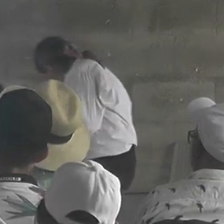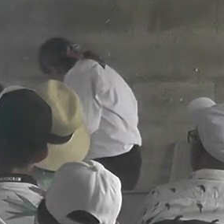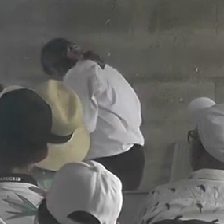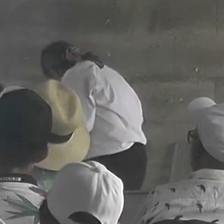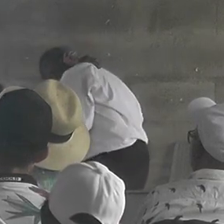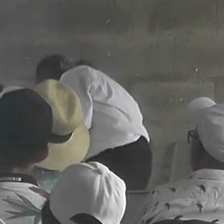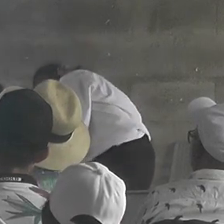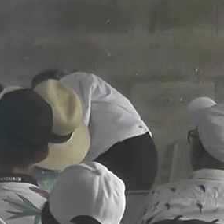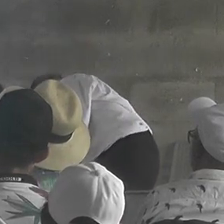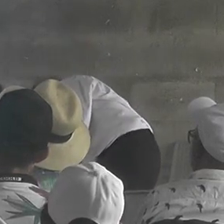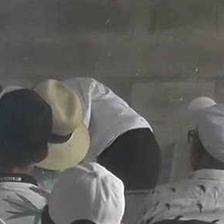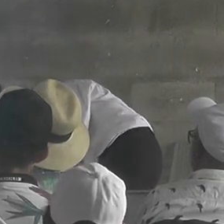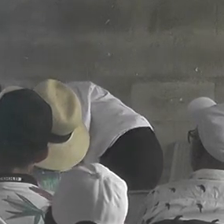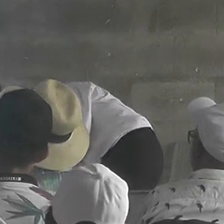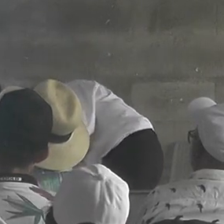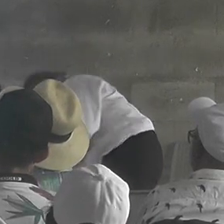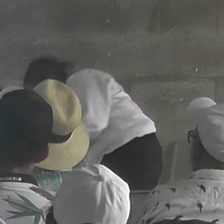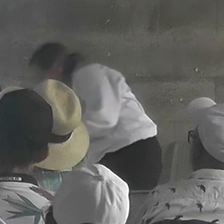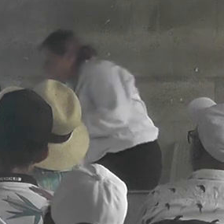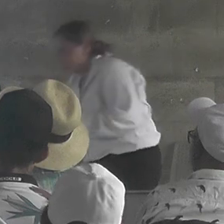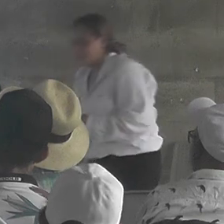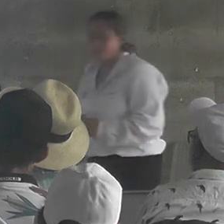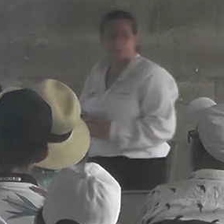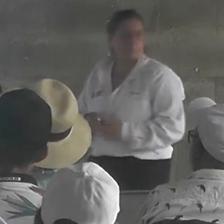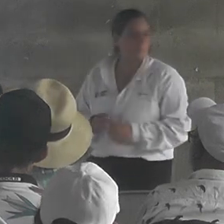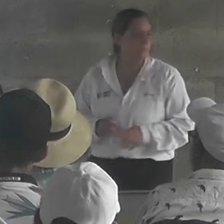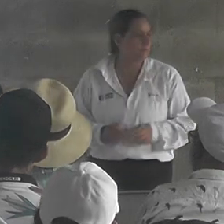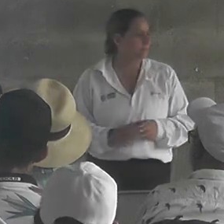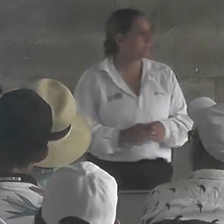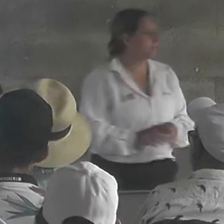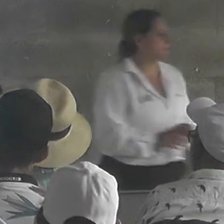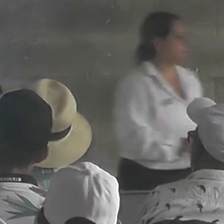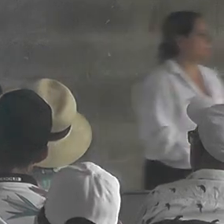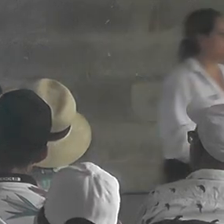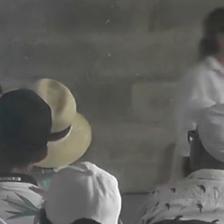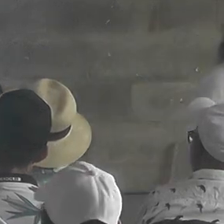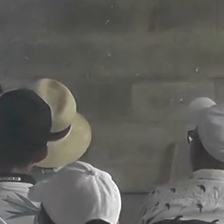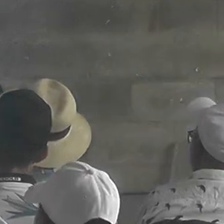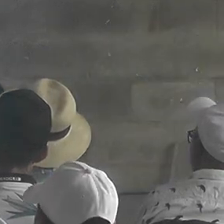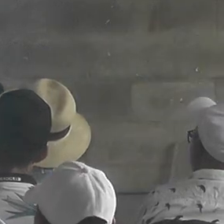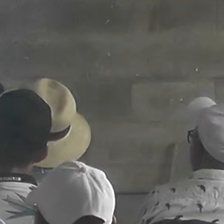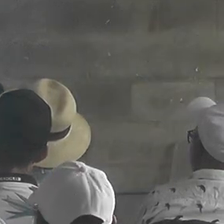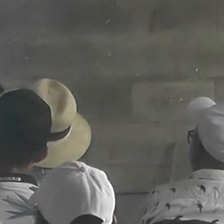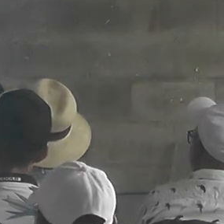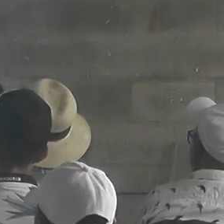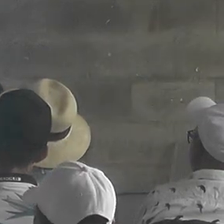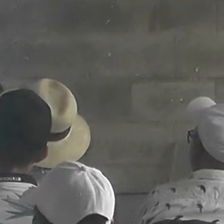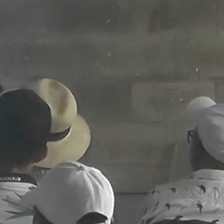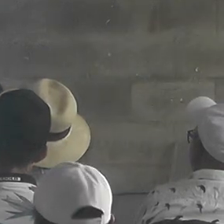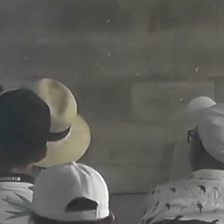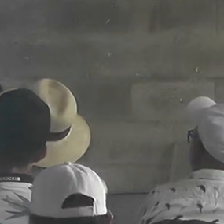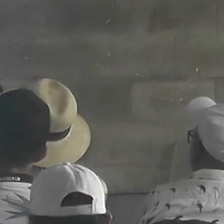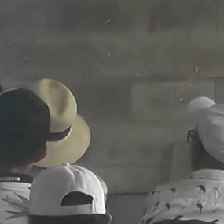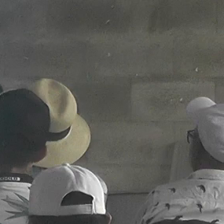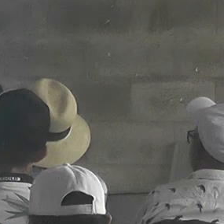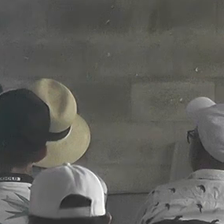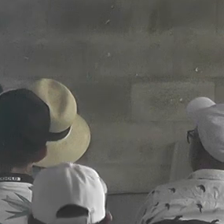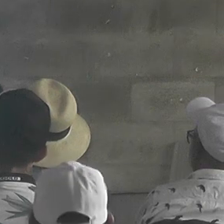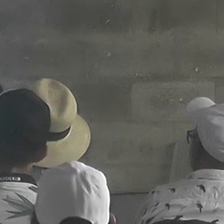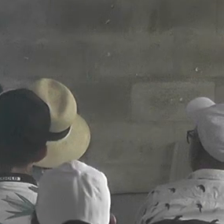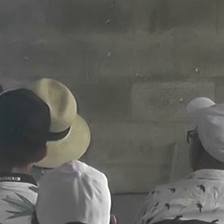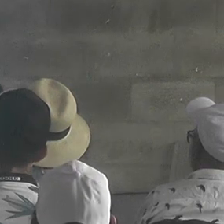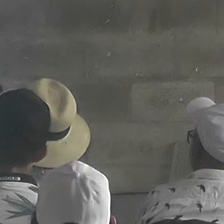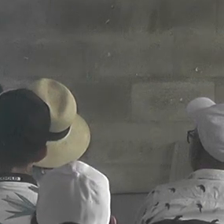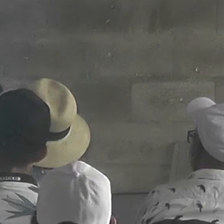vía administrativa que hoy tenemos que utilizar, y lo primero es un derecho de petición ante la empresa de